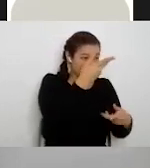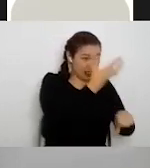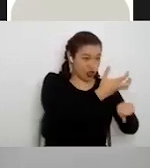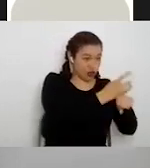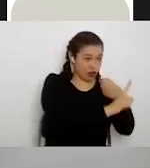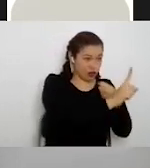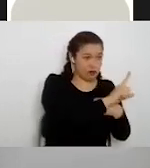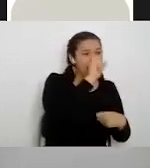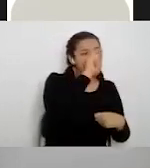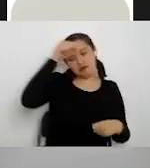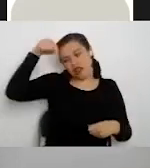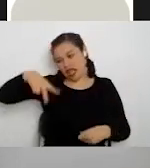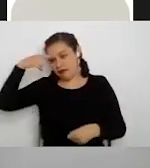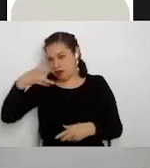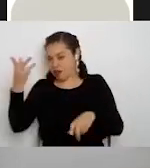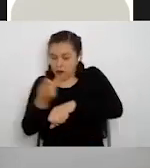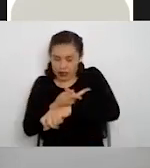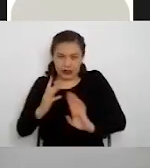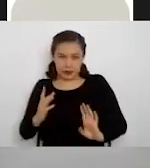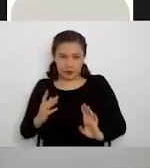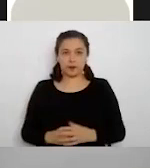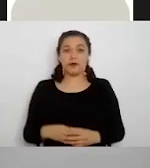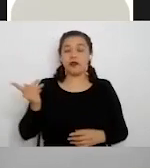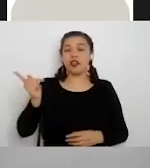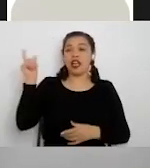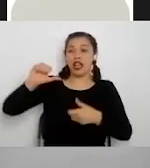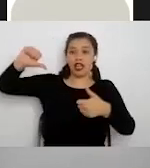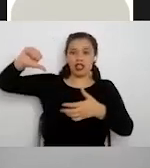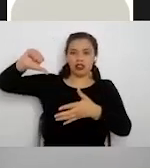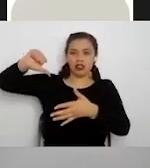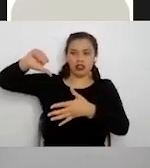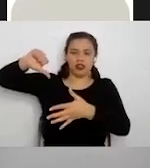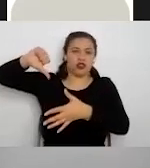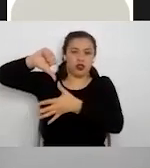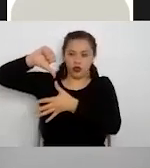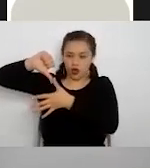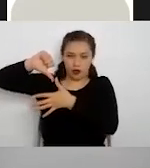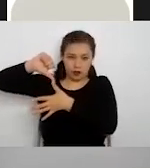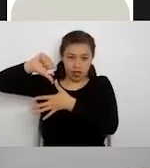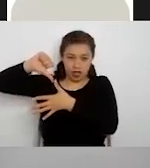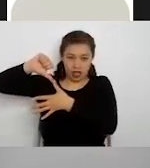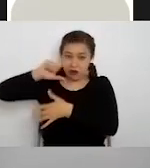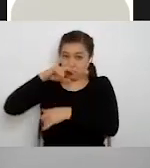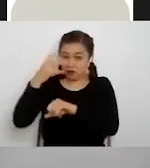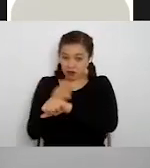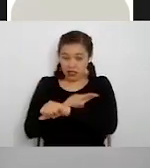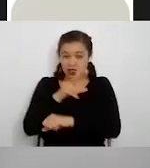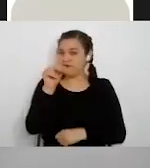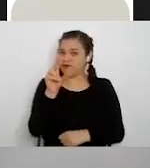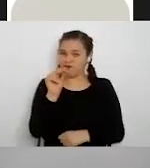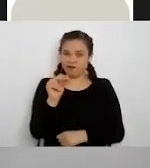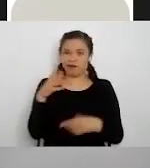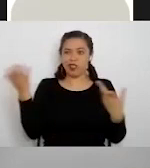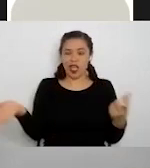porque no es así en los países sudamericanos. Brasil es una economía que